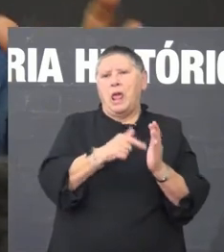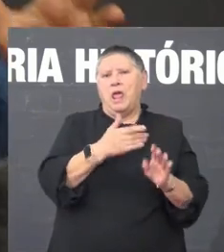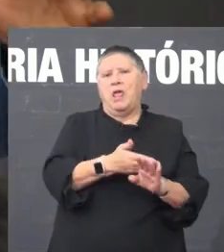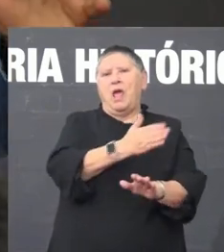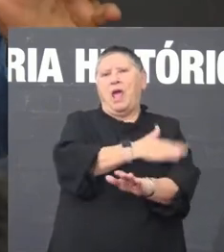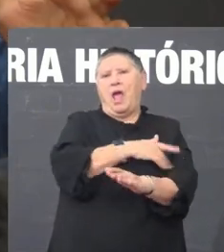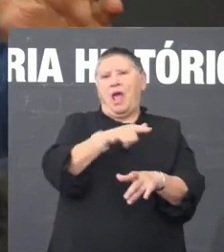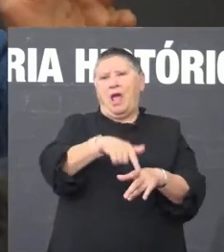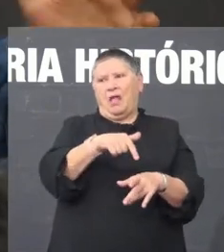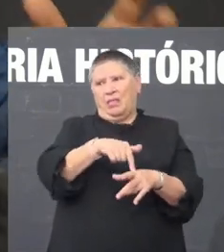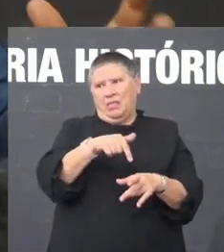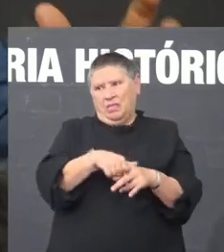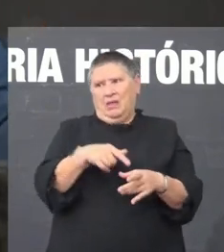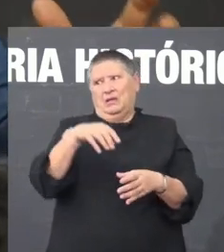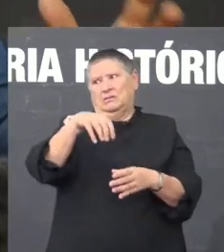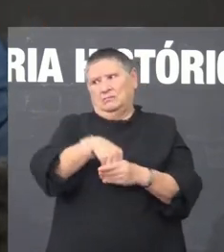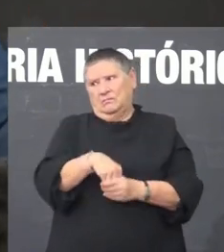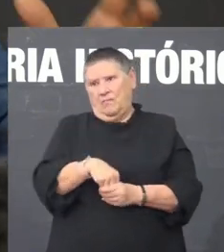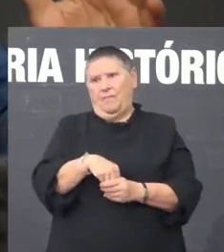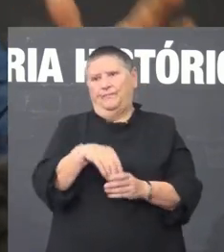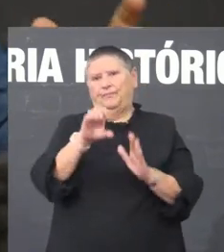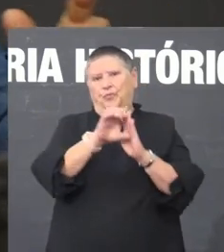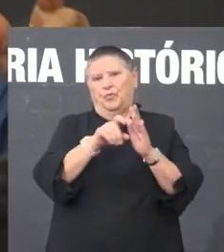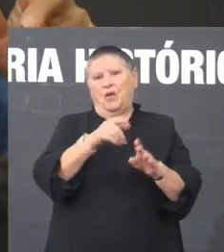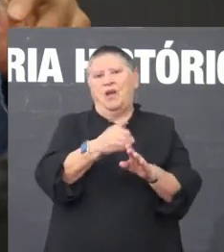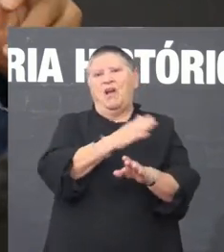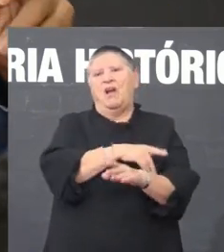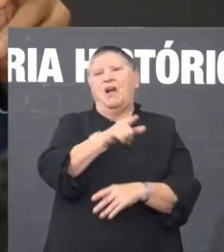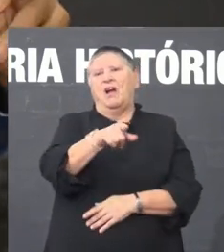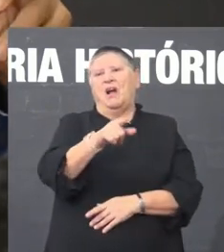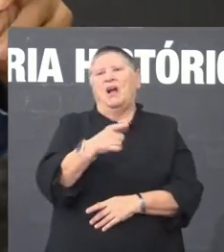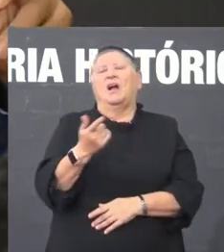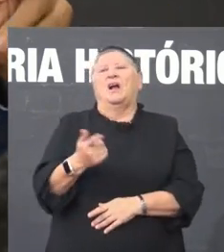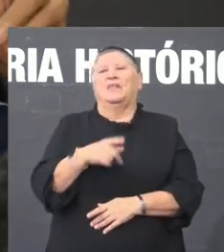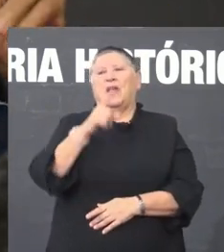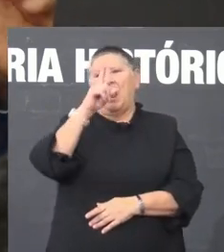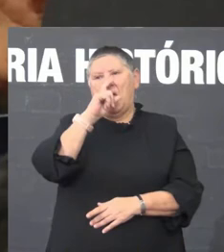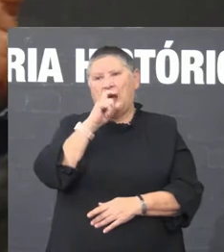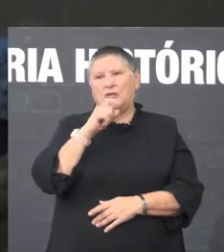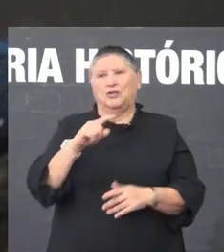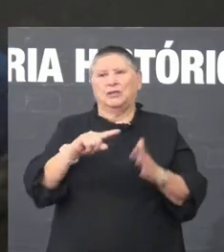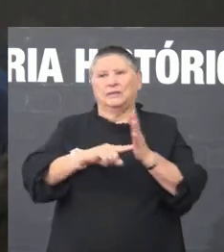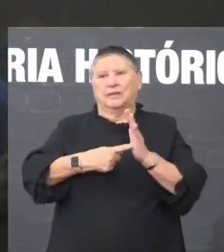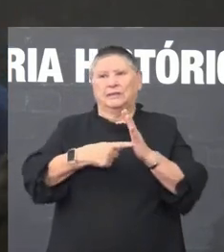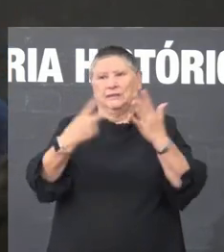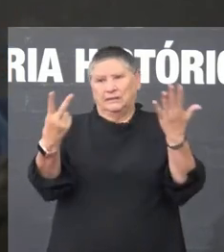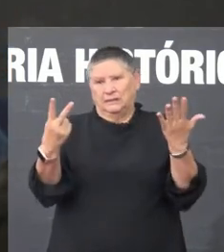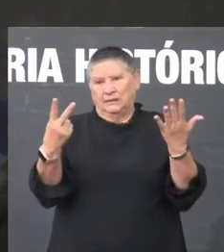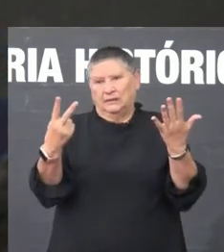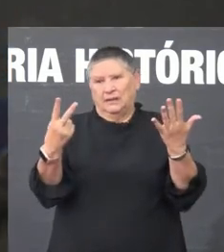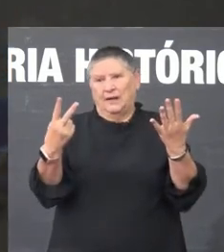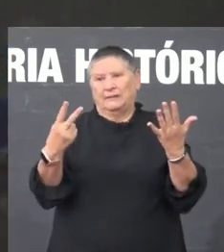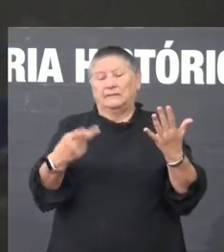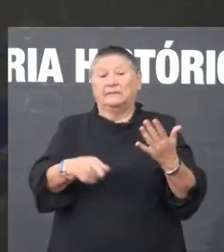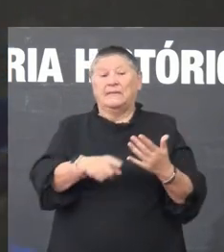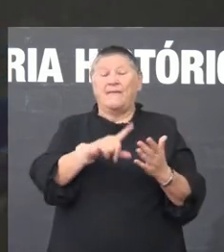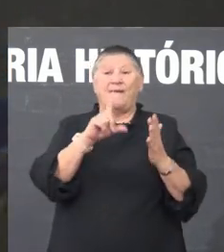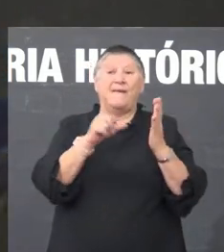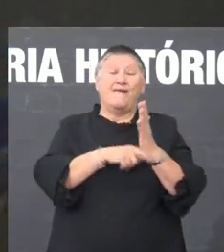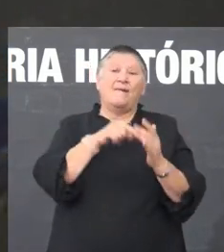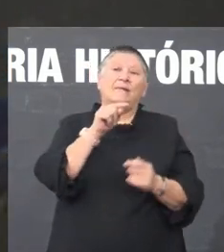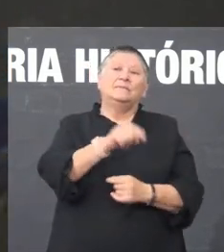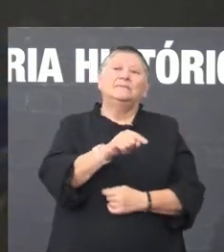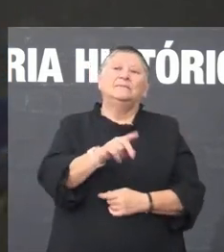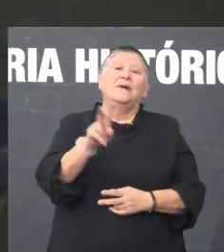preconstitucional, porque es del 15 de octubre del año 77, es una ley que ha servido